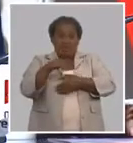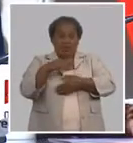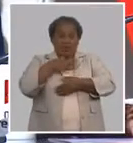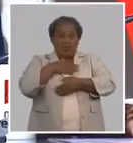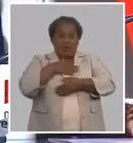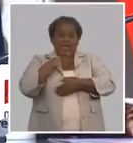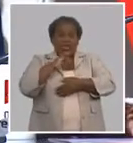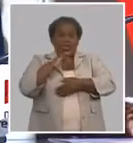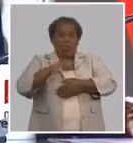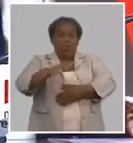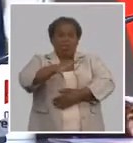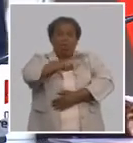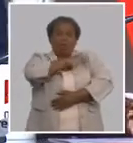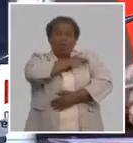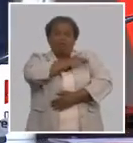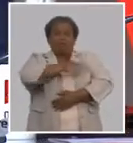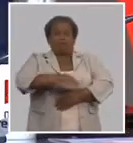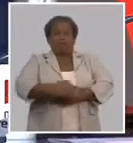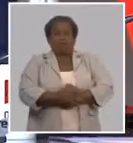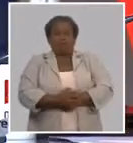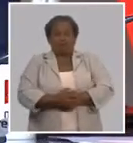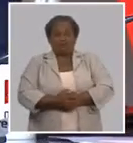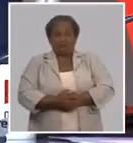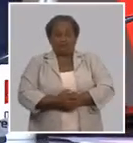propia fuerzas armadas revolucionarias